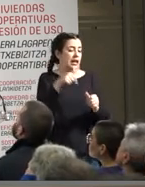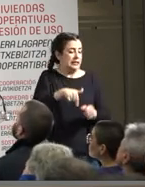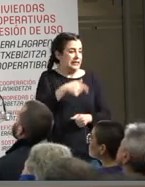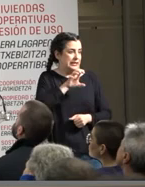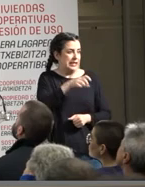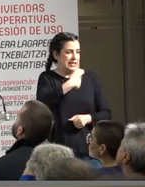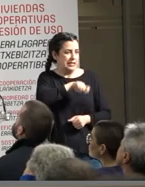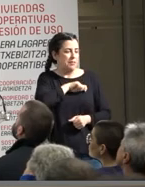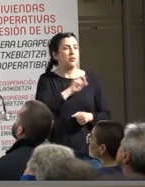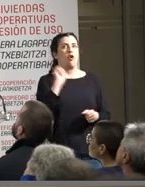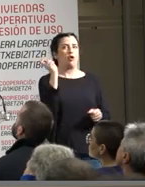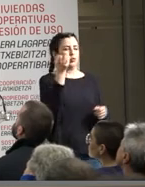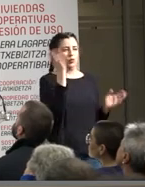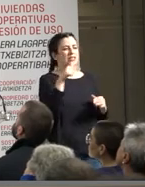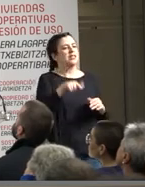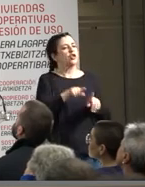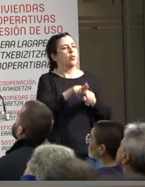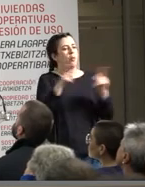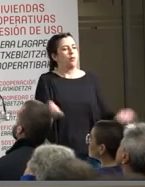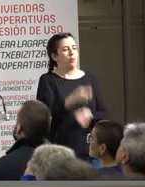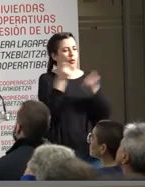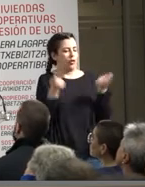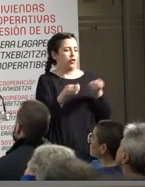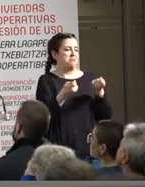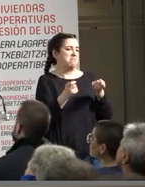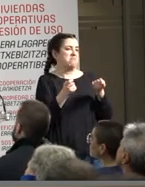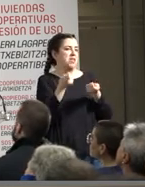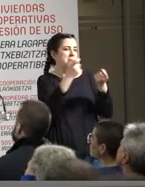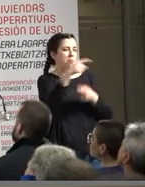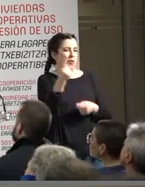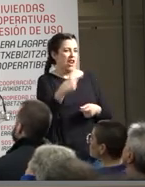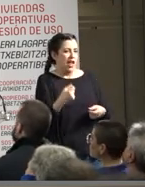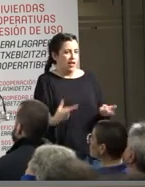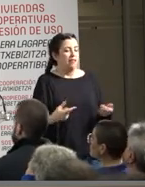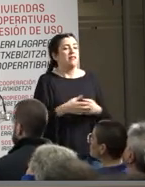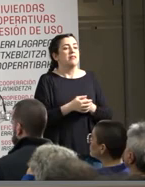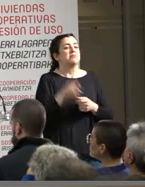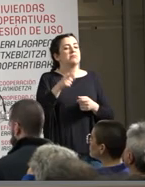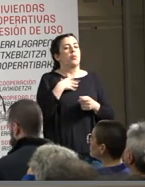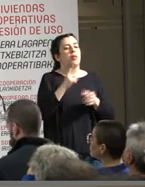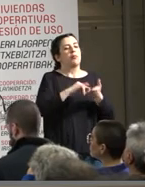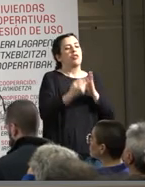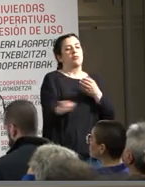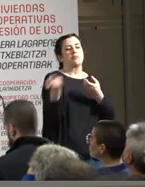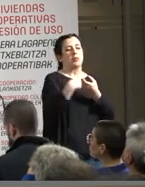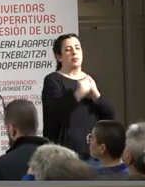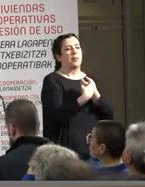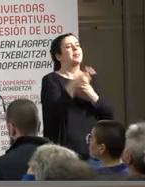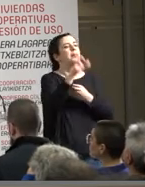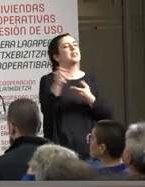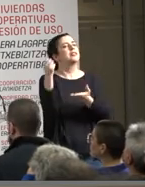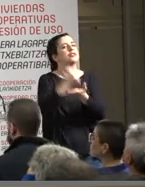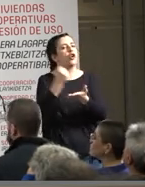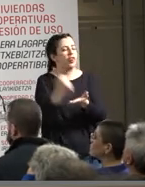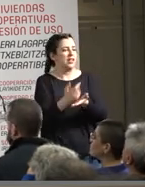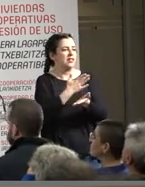que es el de promoción inmobiliaria, que es una gestora, una cooperativa, que genera un proyecto al que se adscriben socias que van a habitar esas viviendas. Aquí se